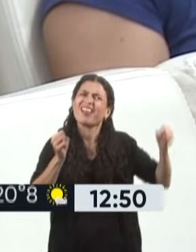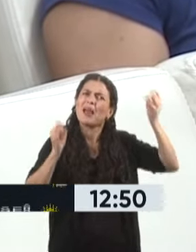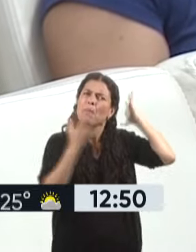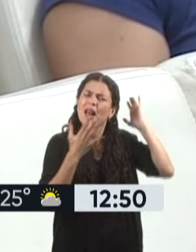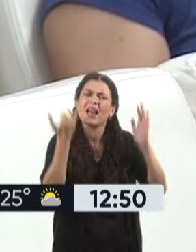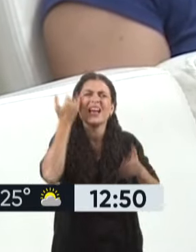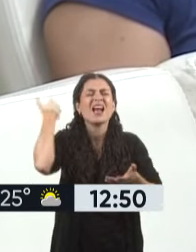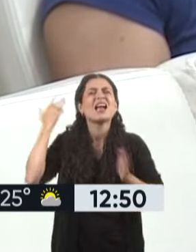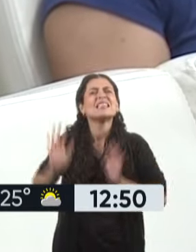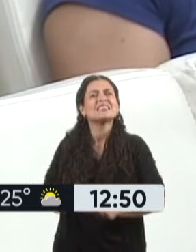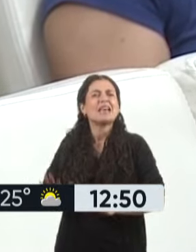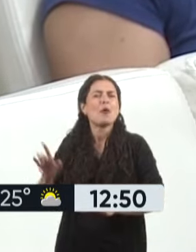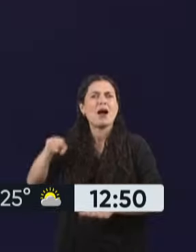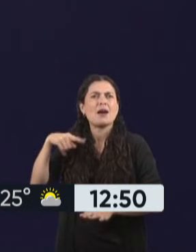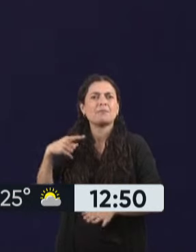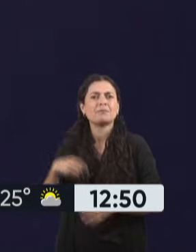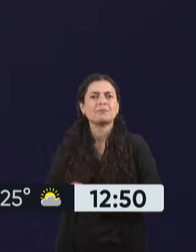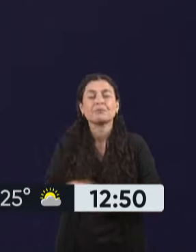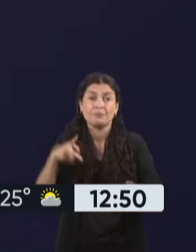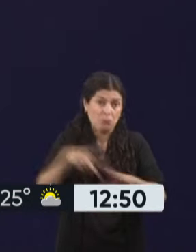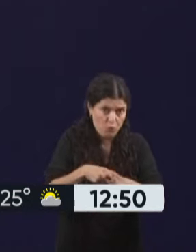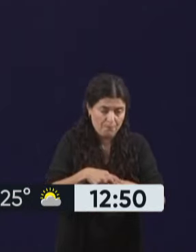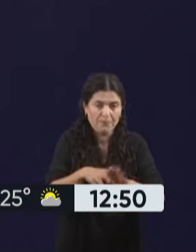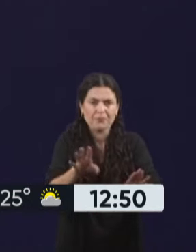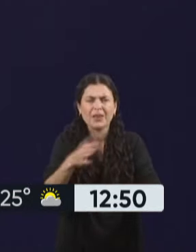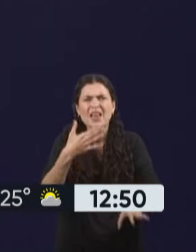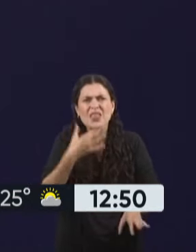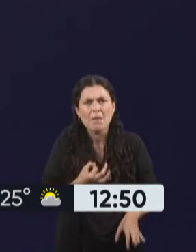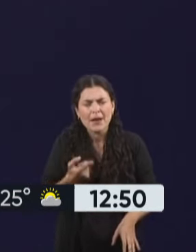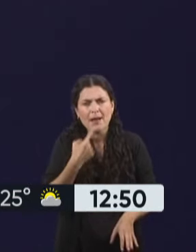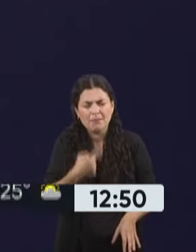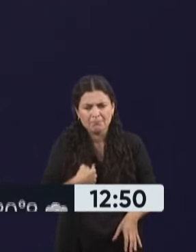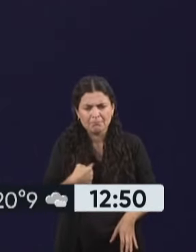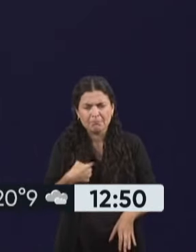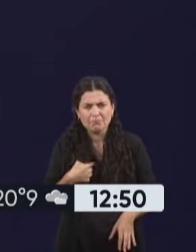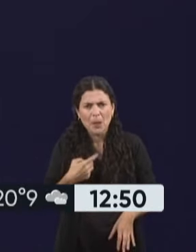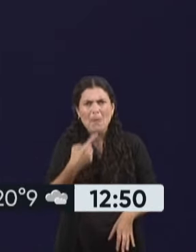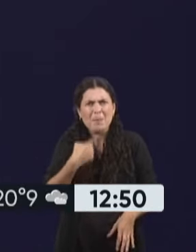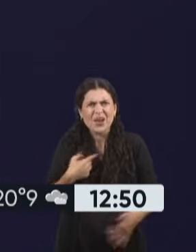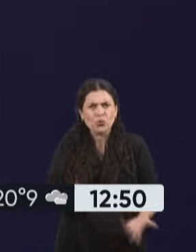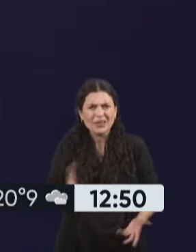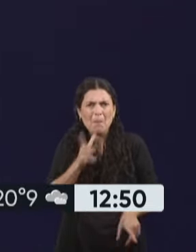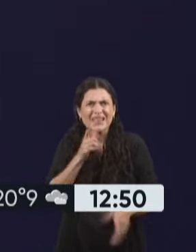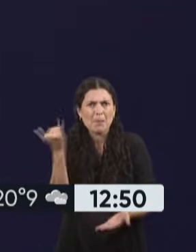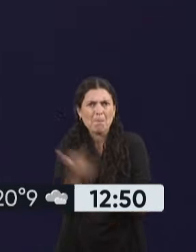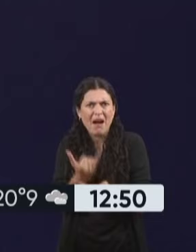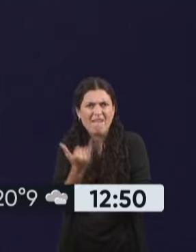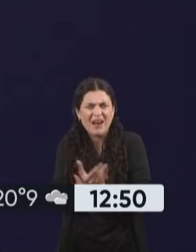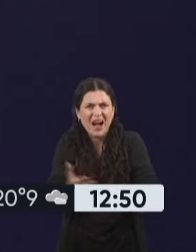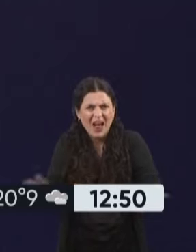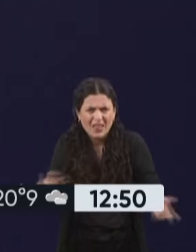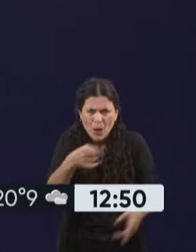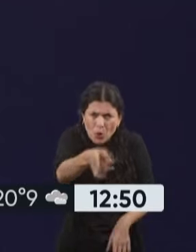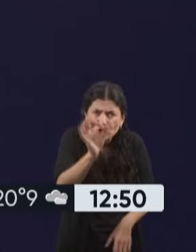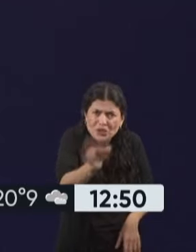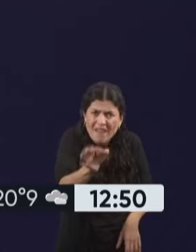era titular del Ejecutivo... De todas maneras, la verdad que me dejaste pensando. Tamaña estupidez la que me planteaste recién, cuando vos sabés muy bien